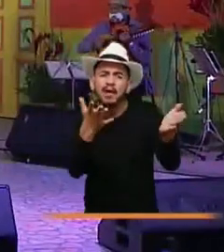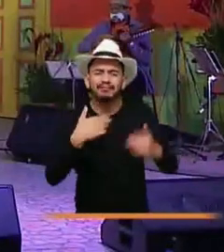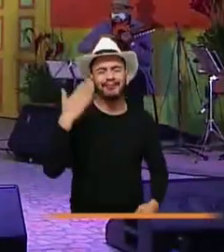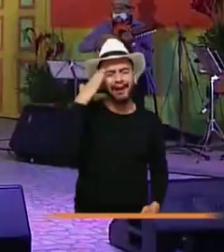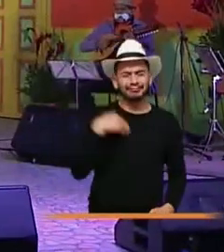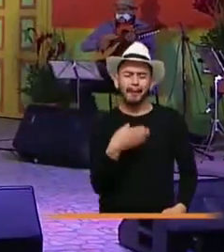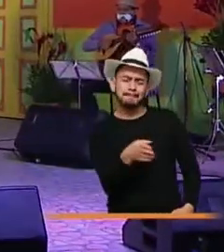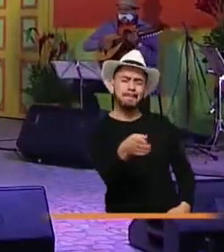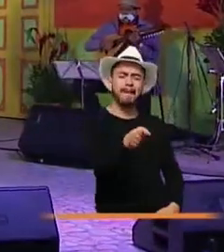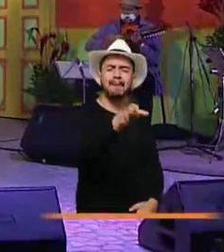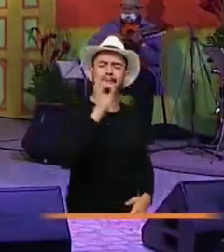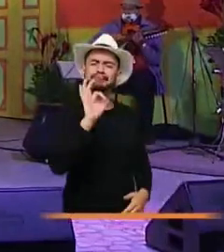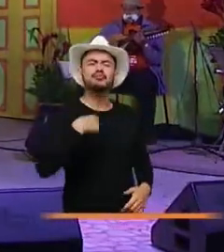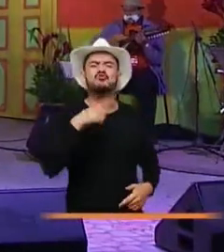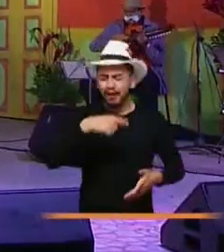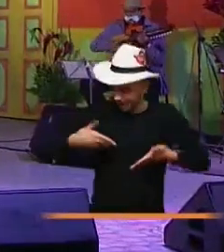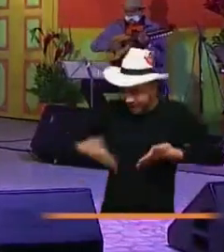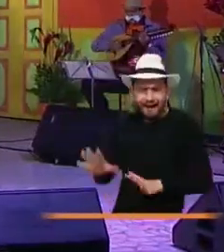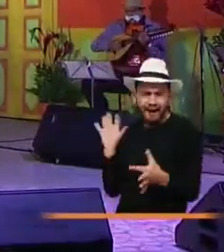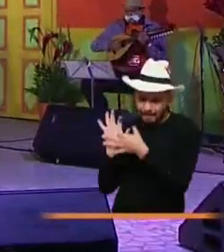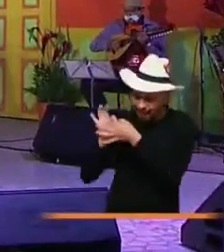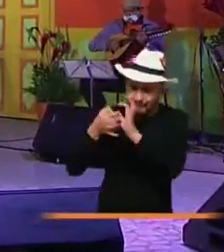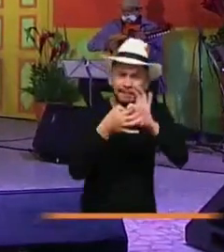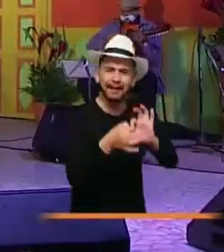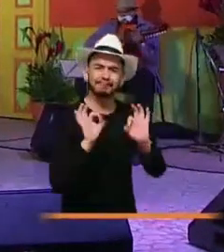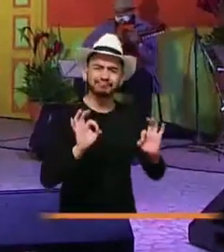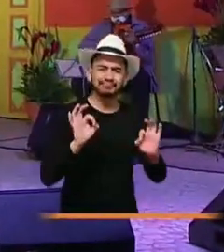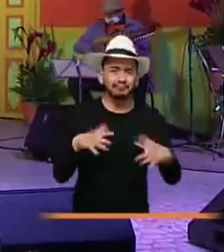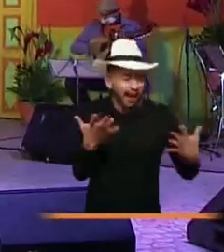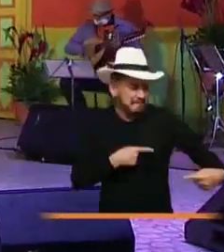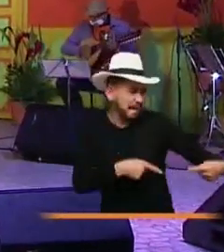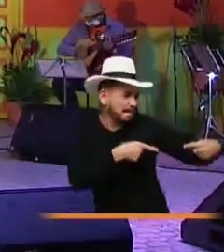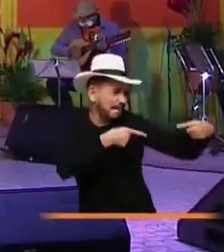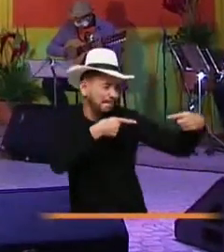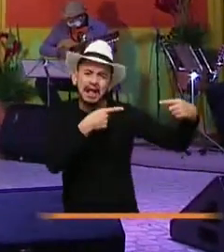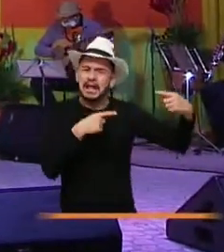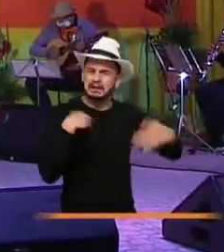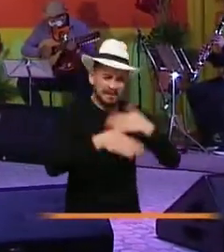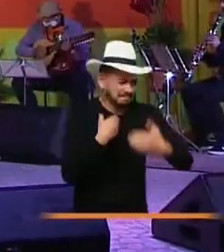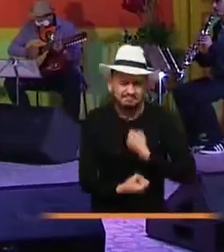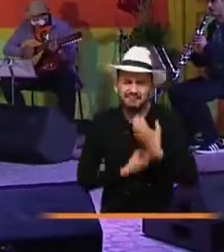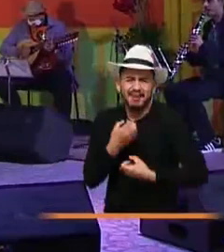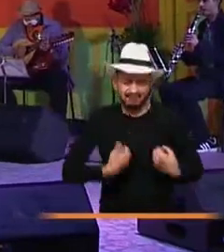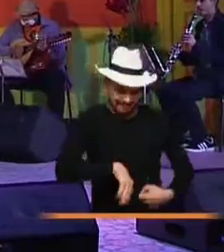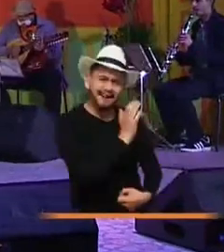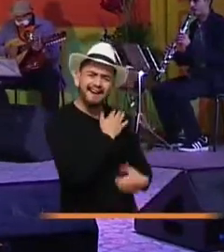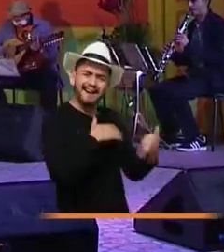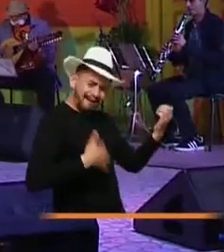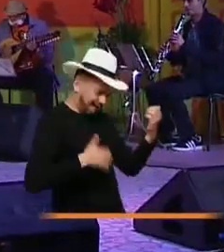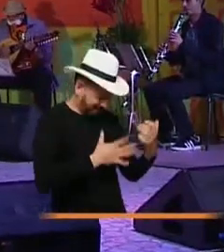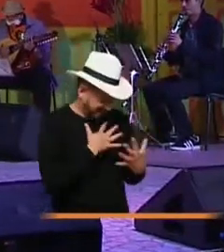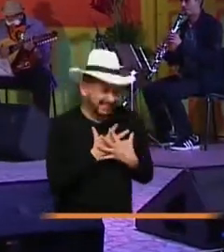vengo de categoría control de corazón que se